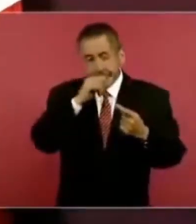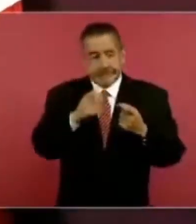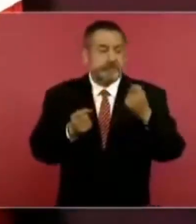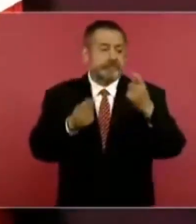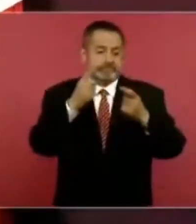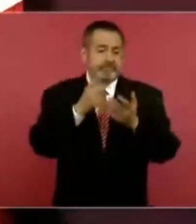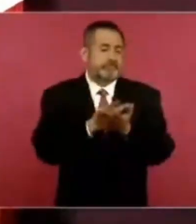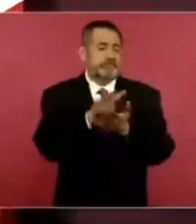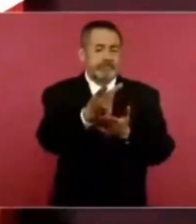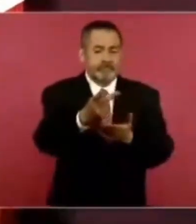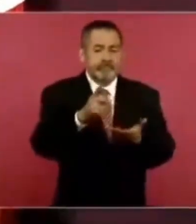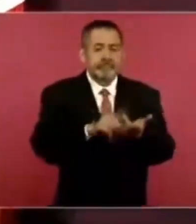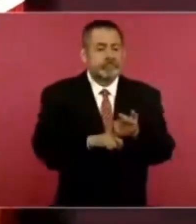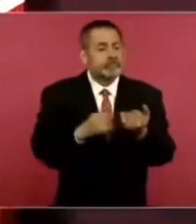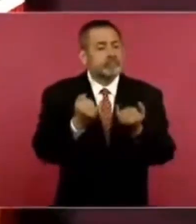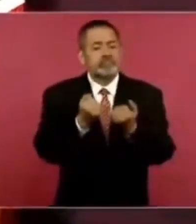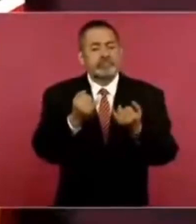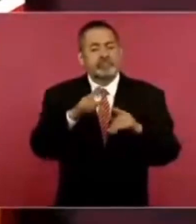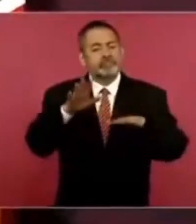entregan los premios